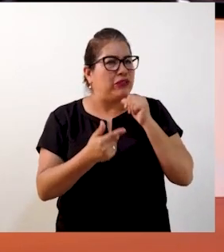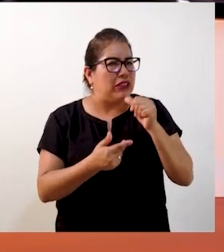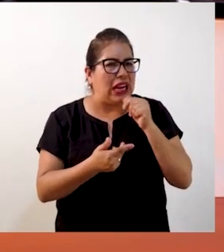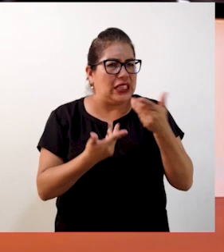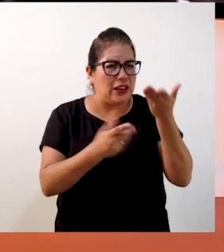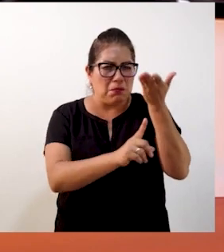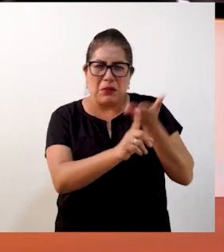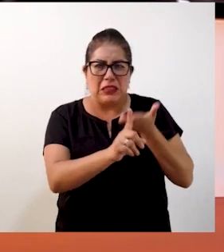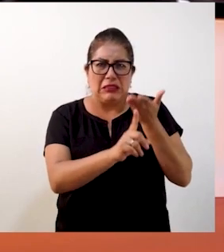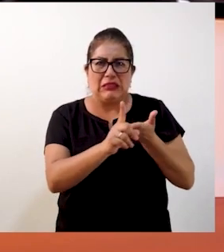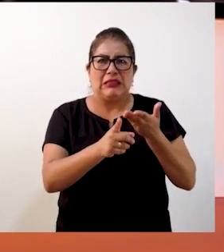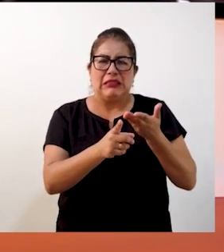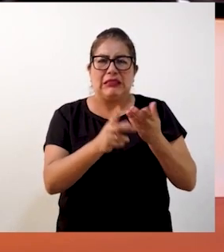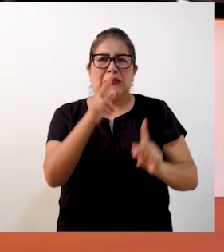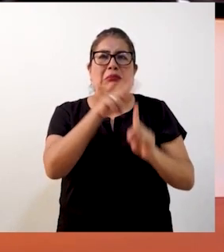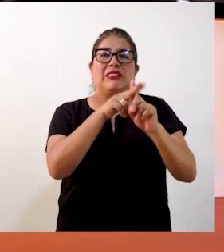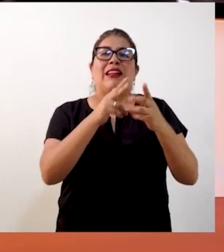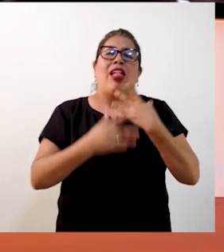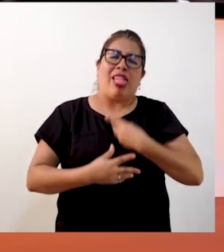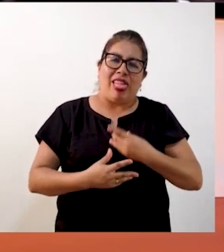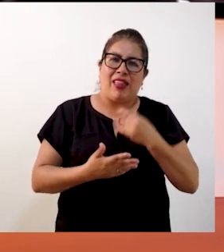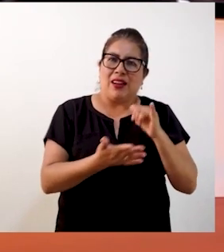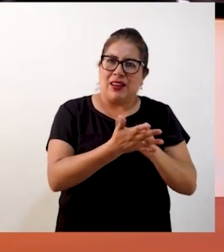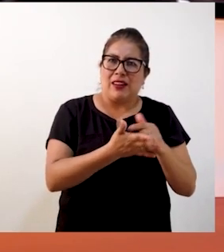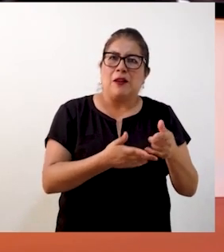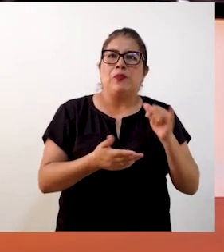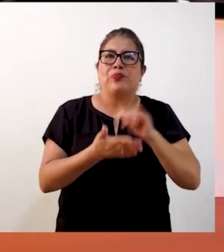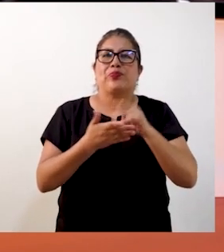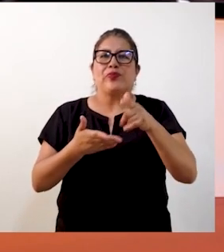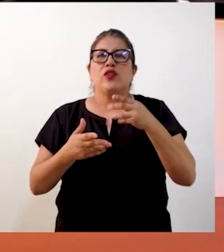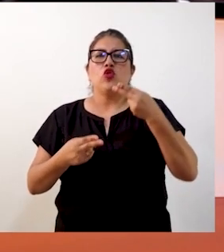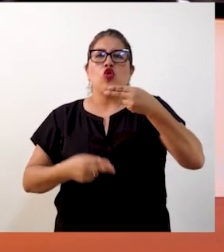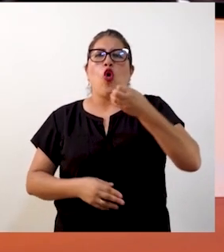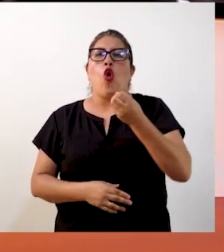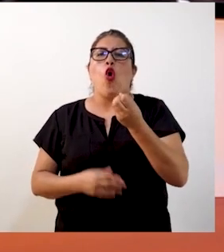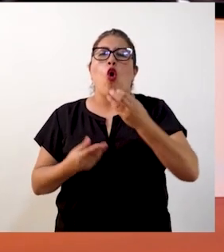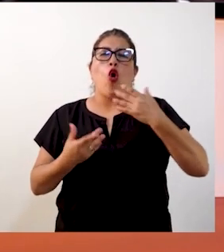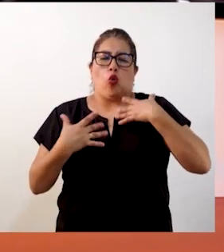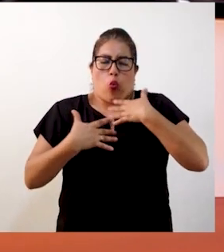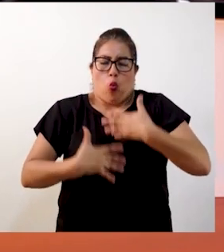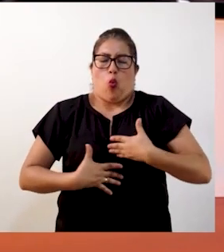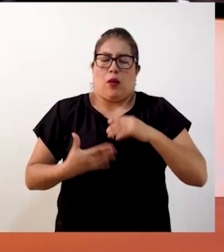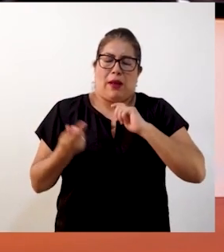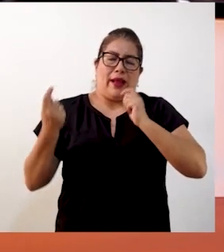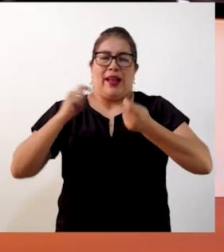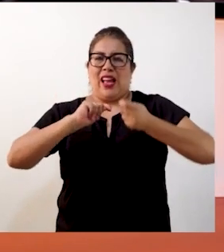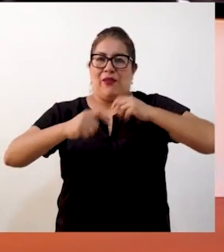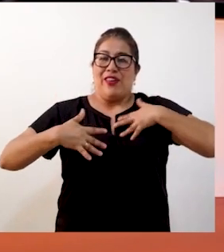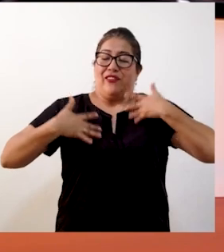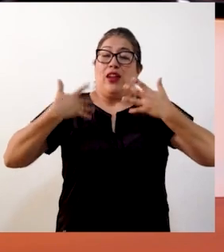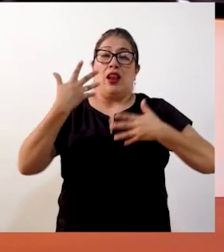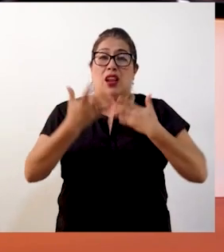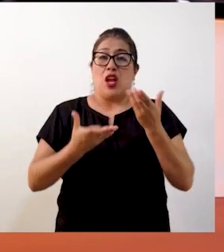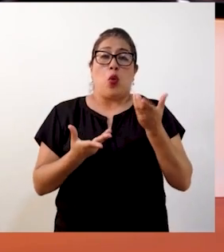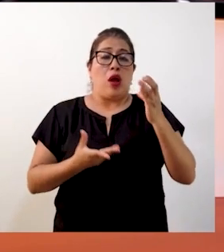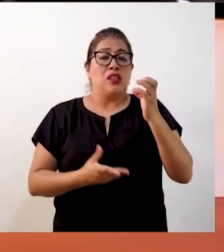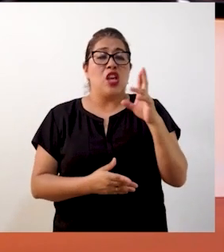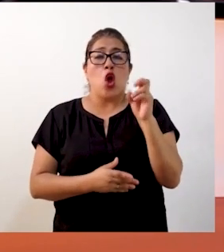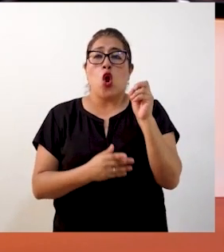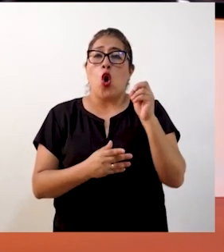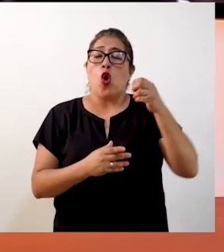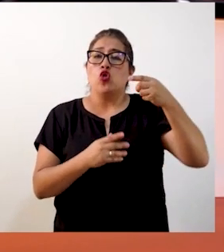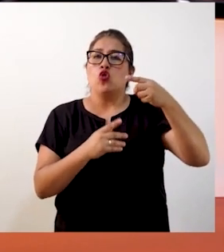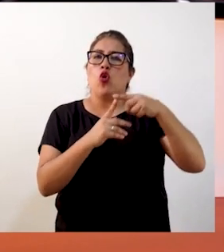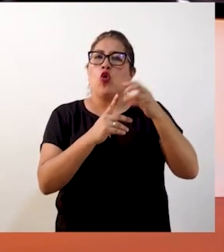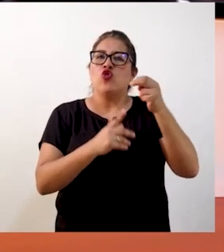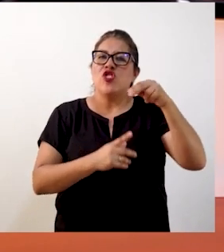que es tan importante que incluso le llaman la hormona de la felicidad, porque una persona con depresión que tiene poca serotonina, se